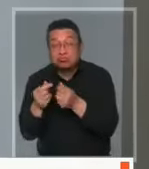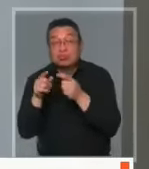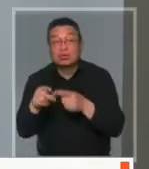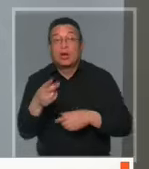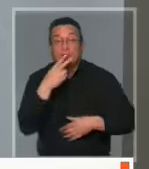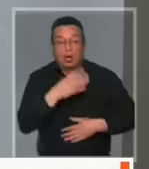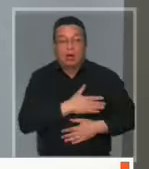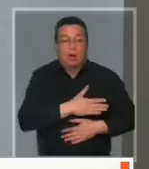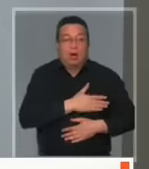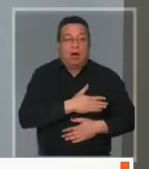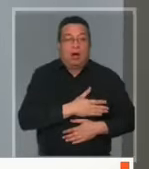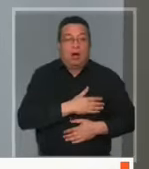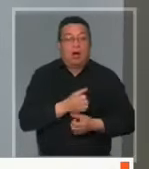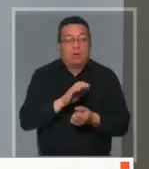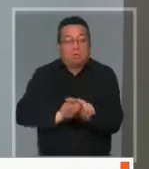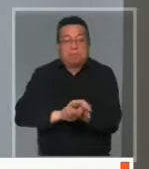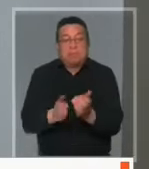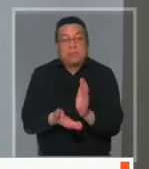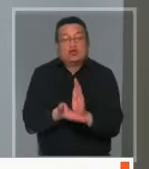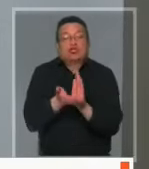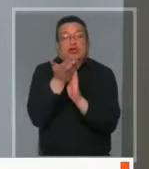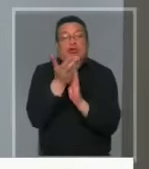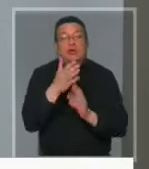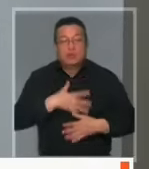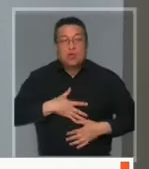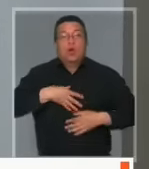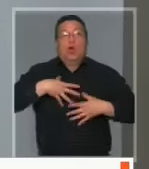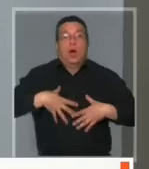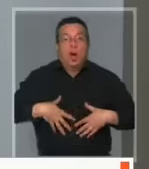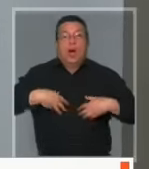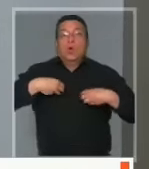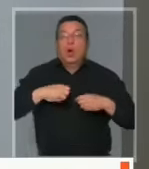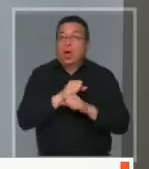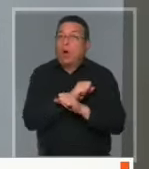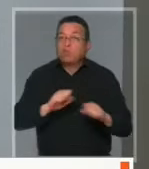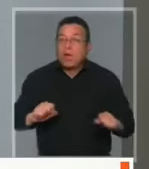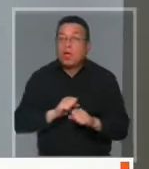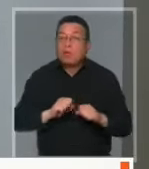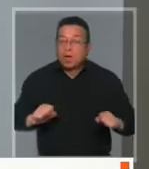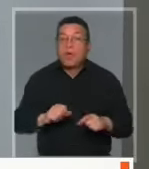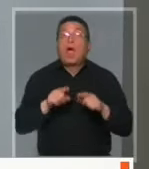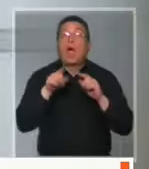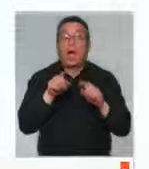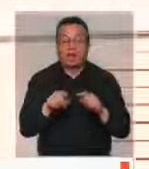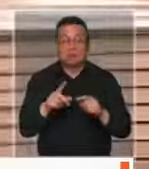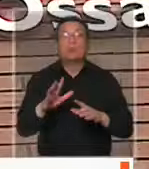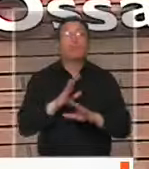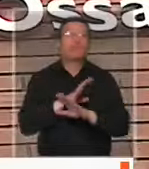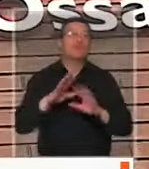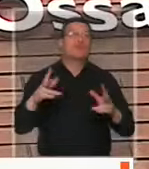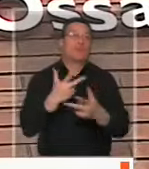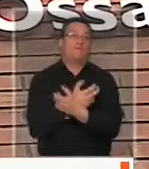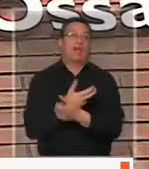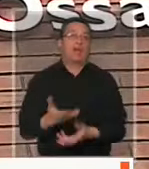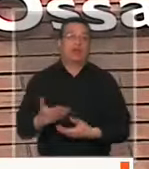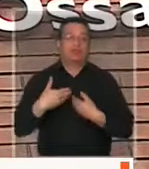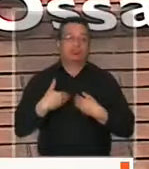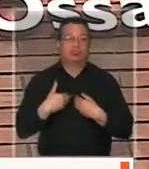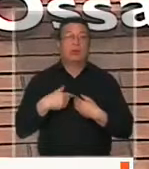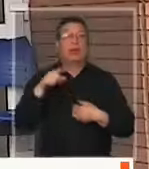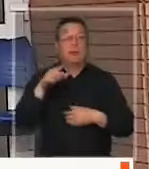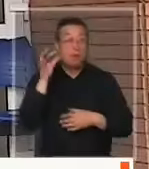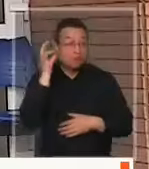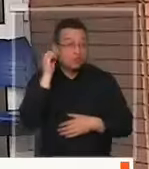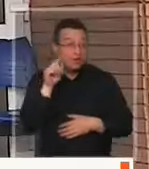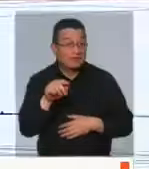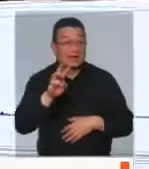tengo hipertensión, tengo colapso respiratorio, que es una dosis tóxica. Y si a eso le sumamos que la mujer de